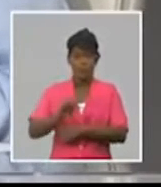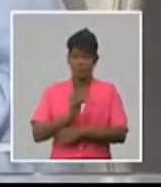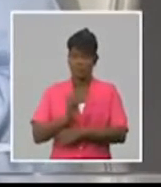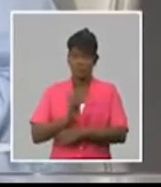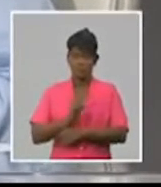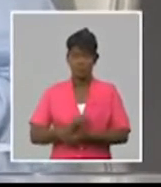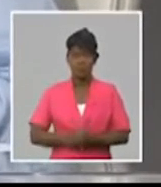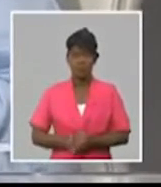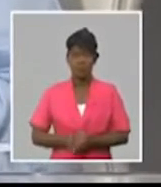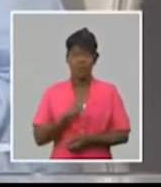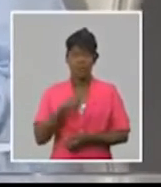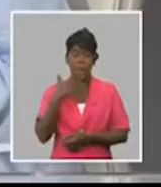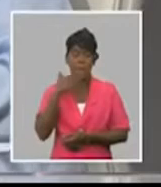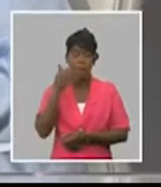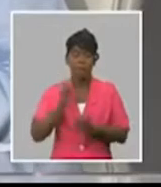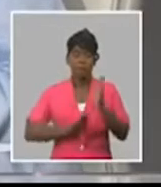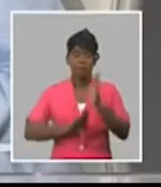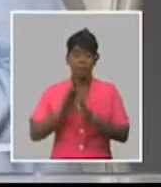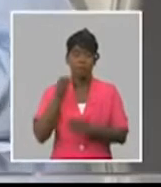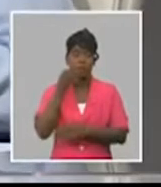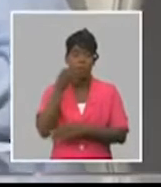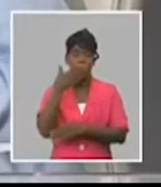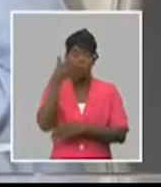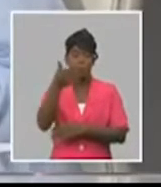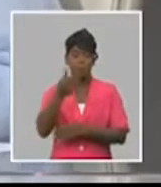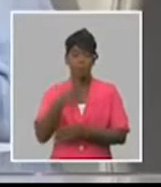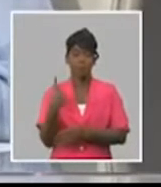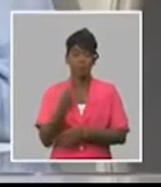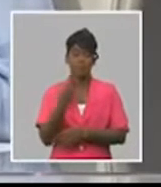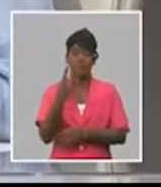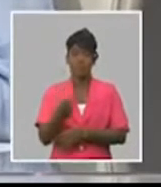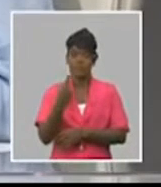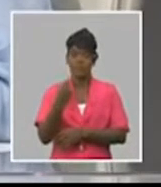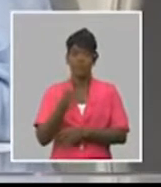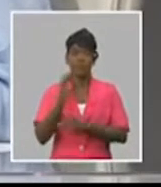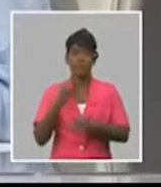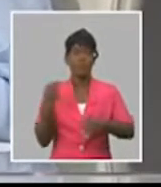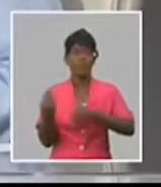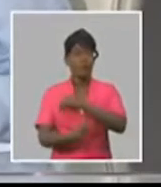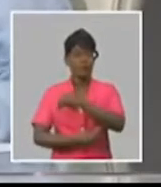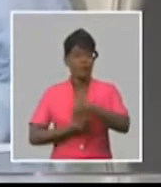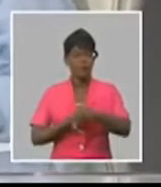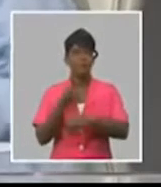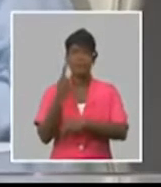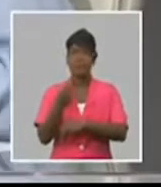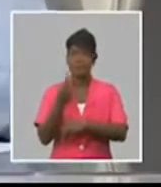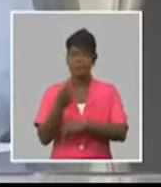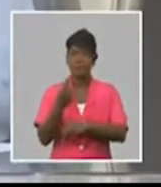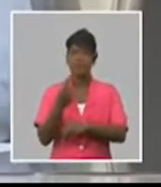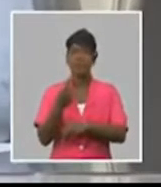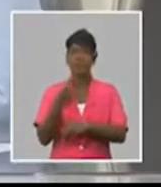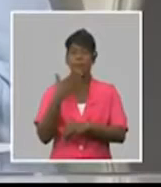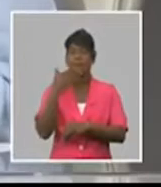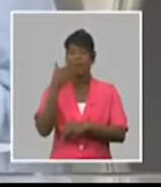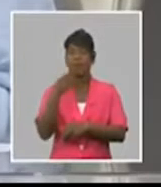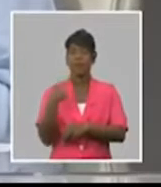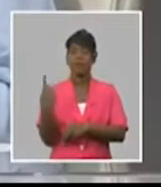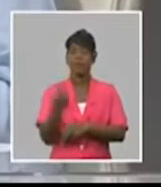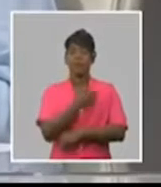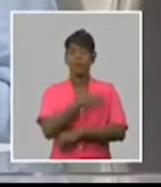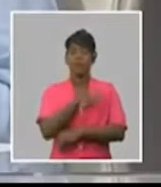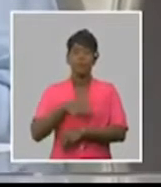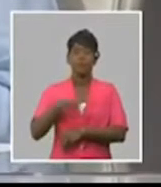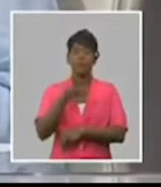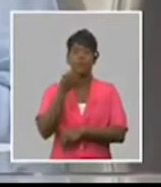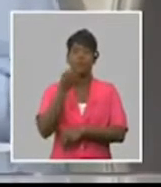la bienvenida. Es algo que necesita el país, es algo que podemos hacer y es algo que nos va a dar más beneficios. Y